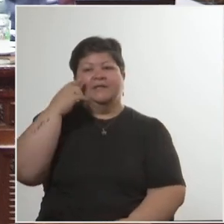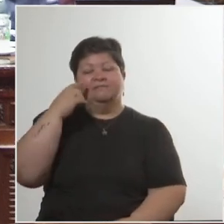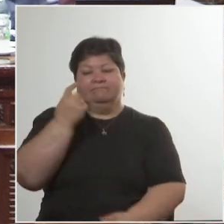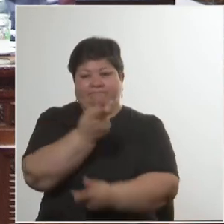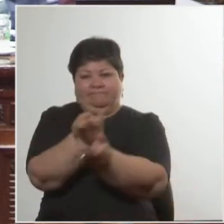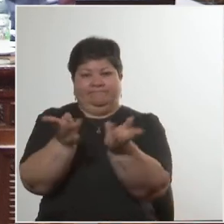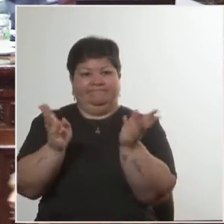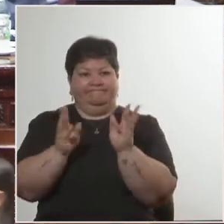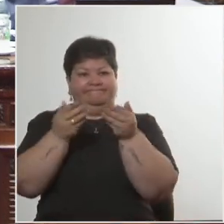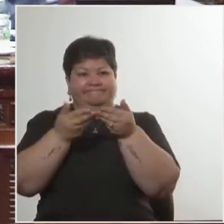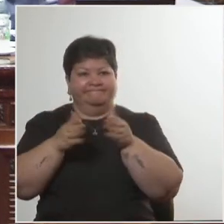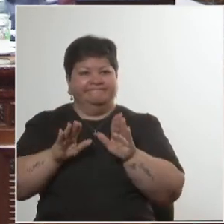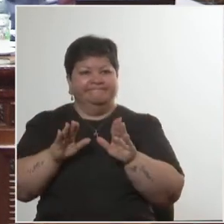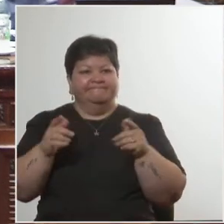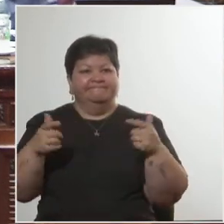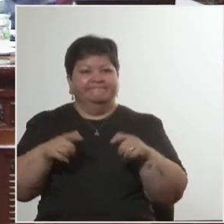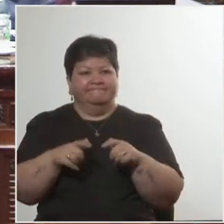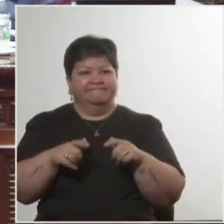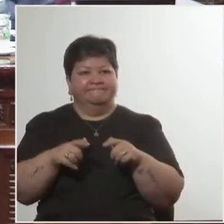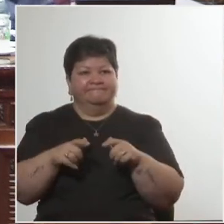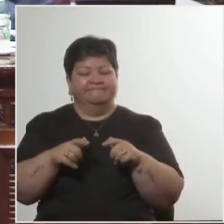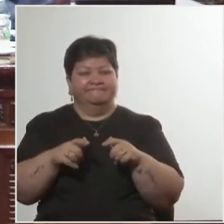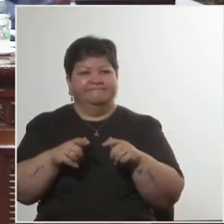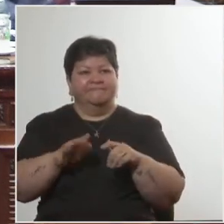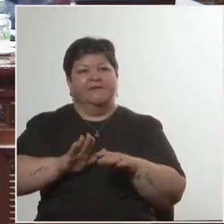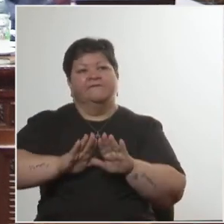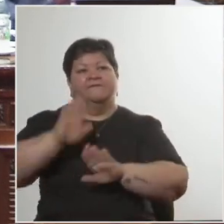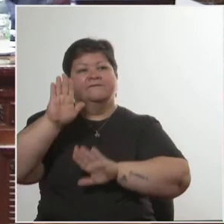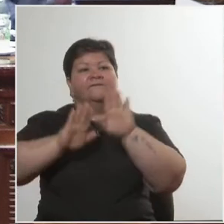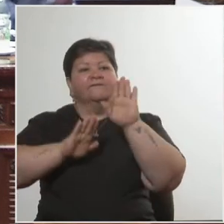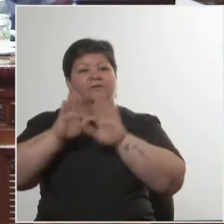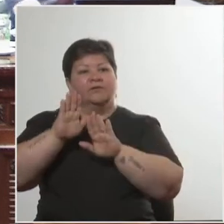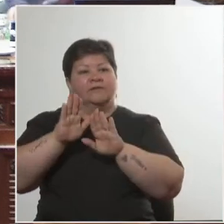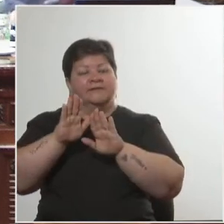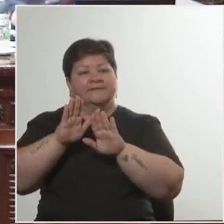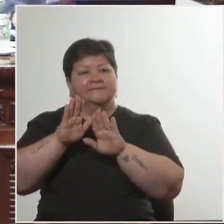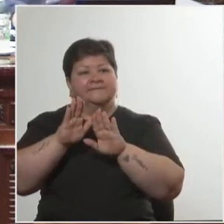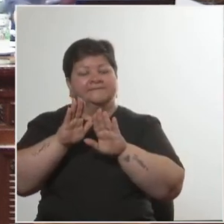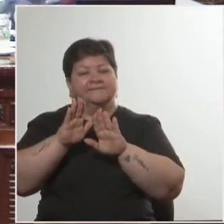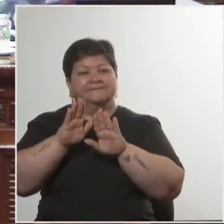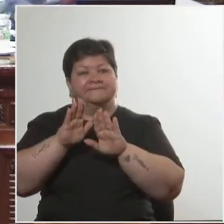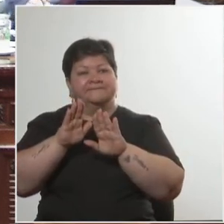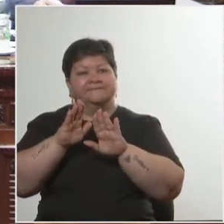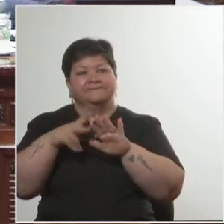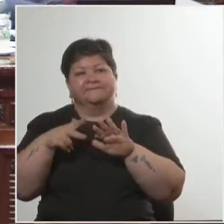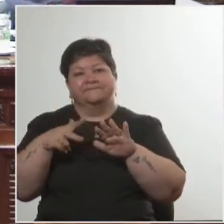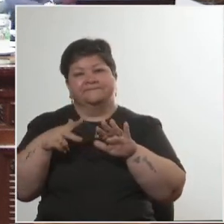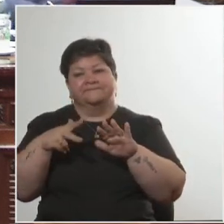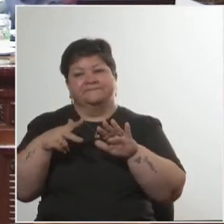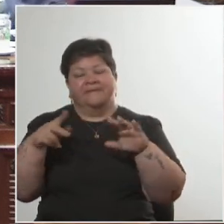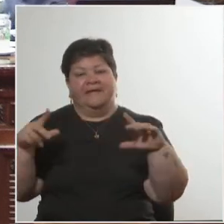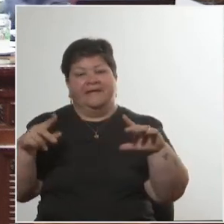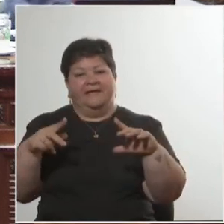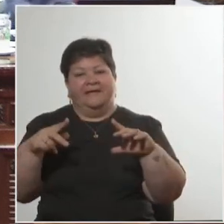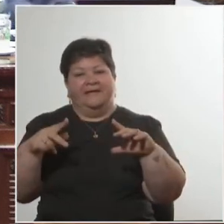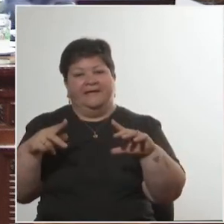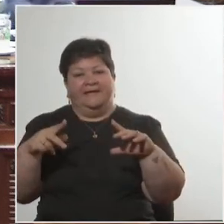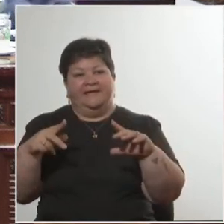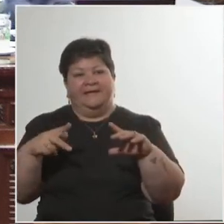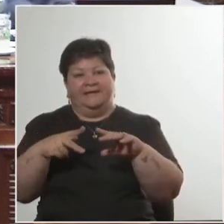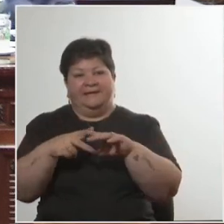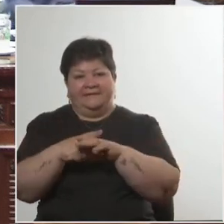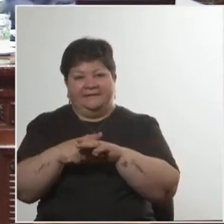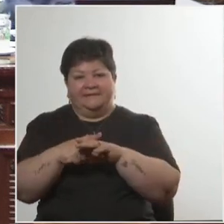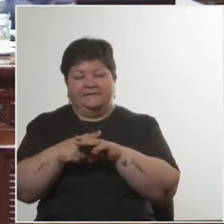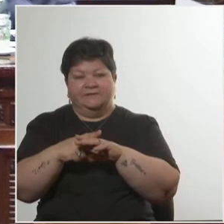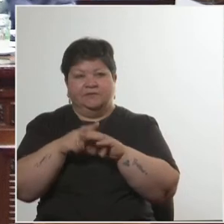acto corresponde votar el levantamiento de nuestro receso parlamentario por